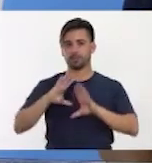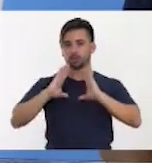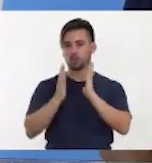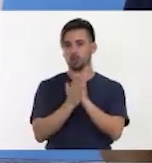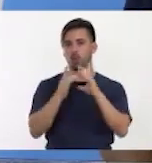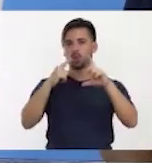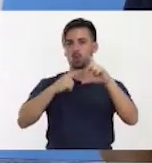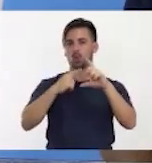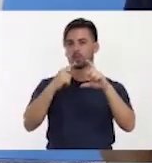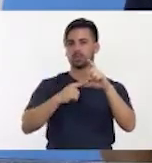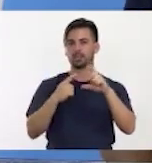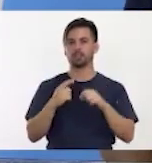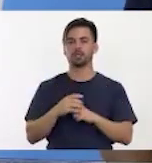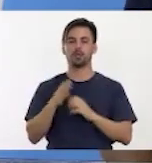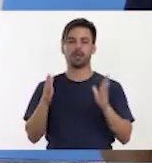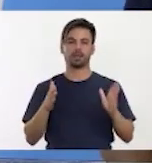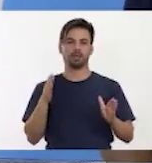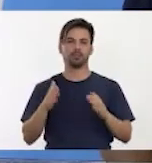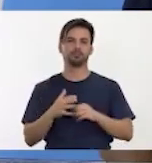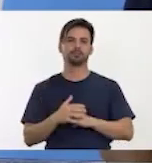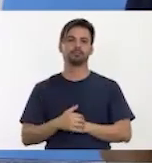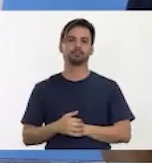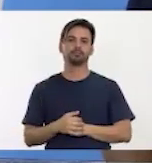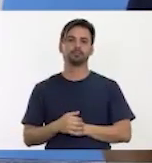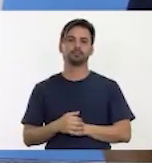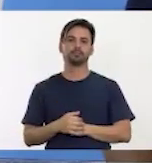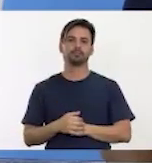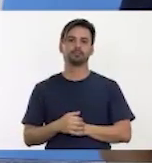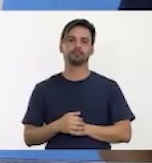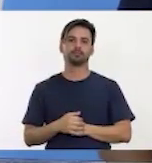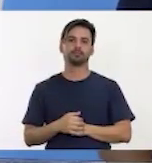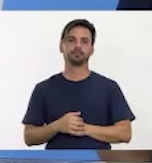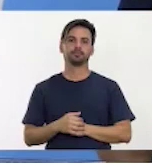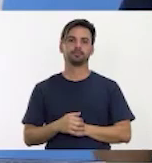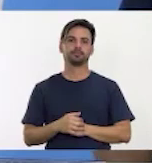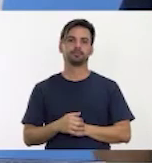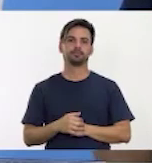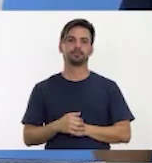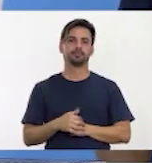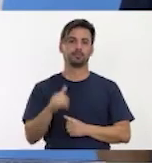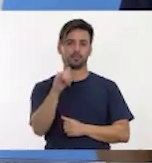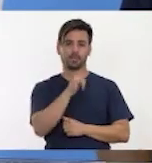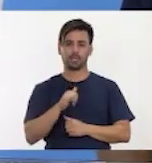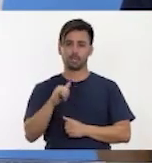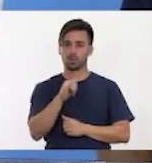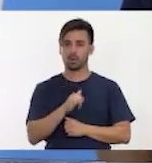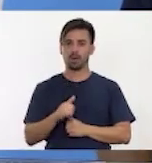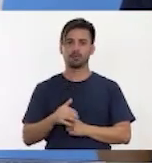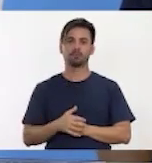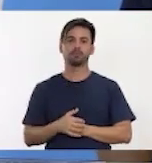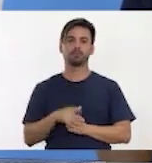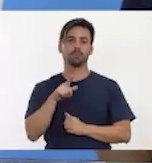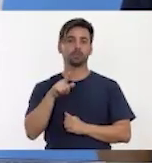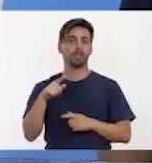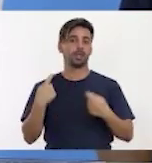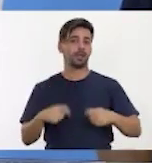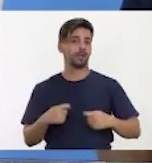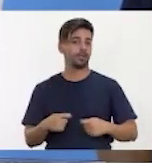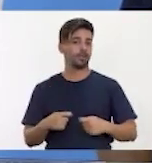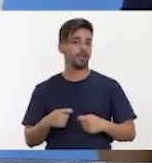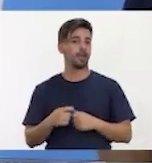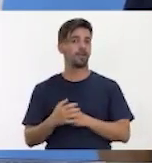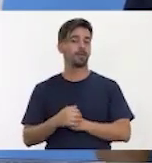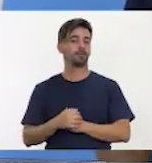todo el contenido de esta etapa. Igualmente, deberán resaltar por